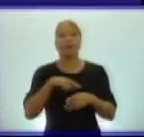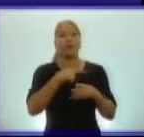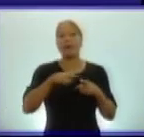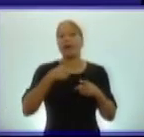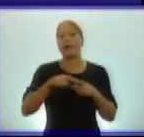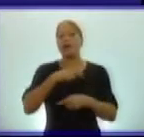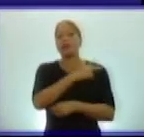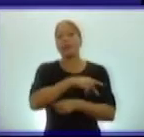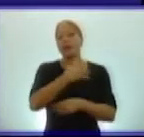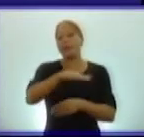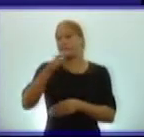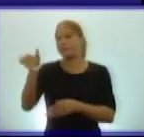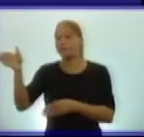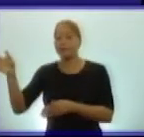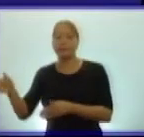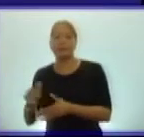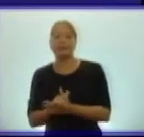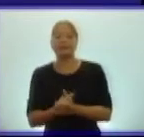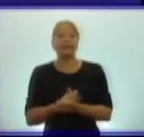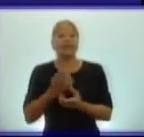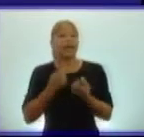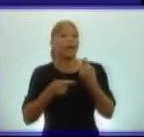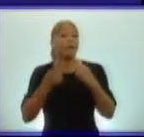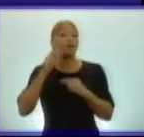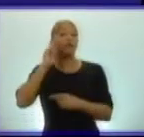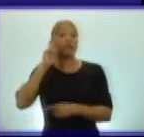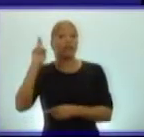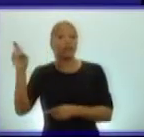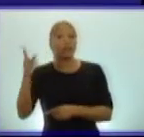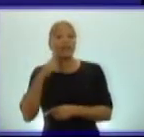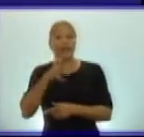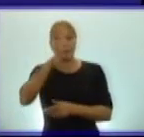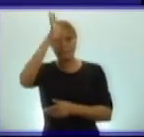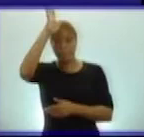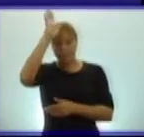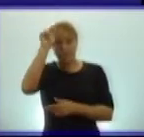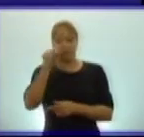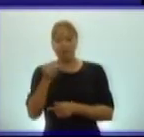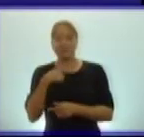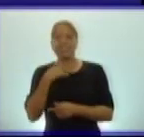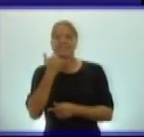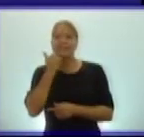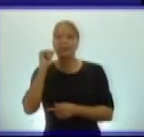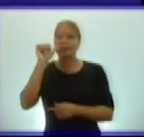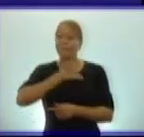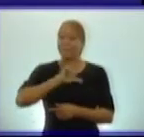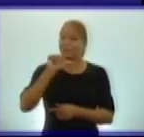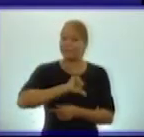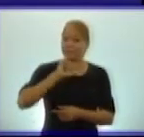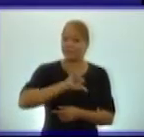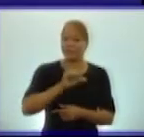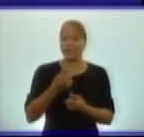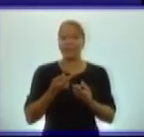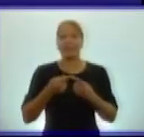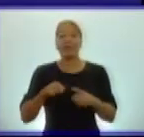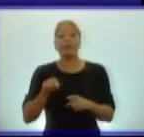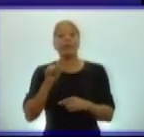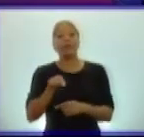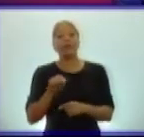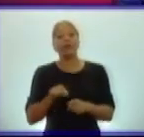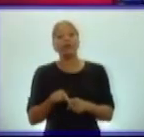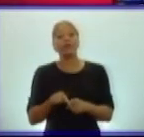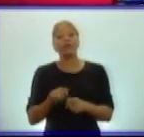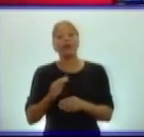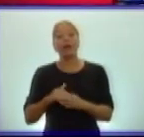Imperio Romano. Quizás ustedes recordarán que el Imperio Romano estaba atravesando por una crisis que estaba en decadencia a partir de la